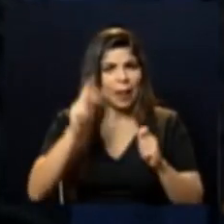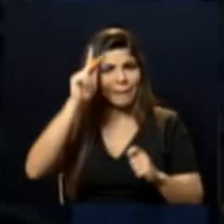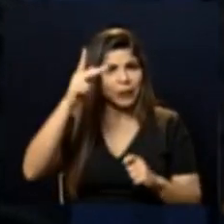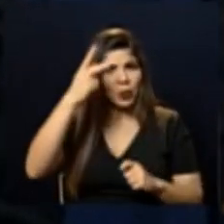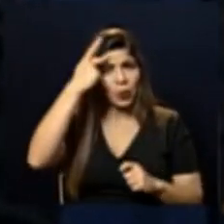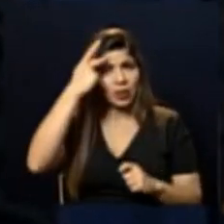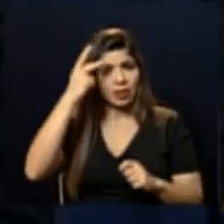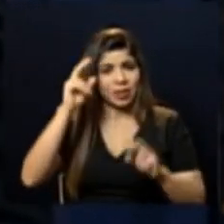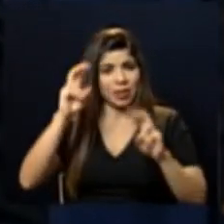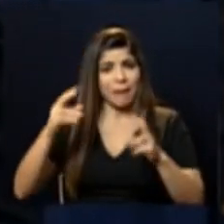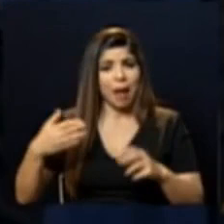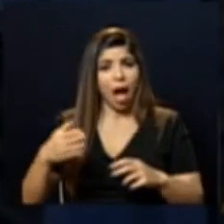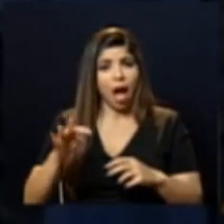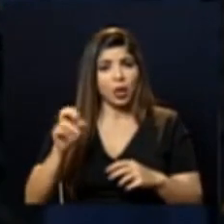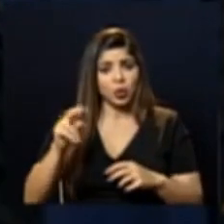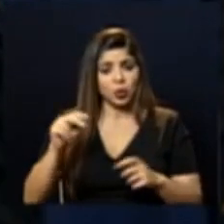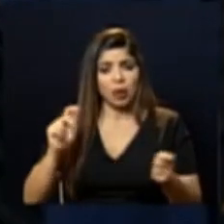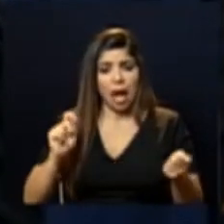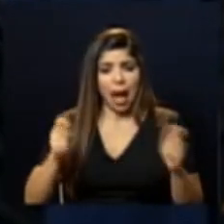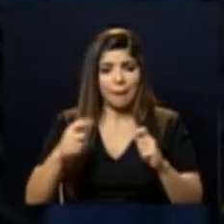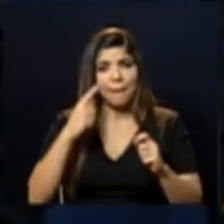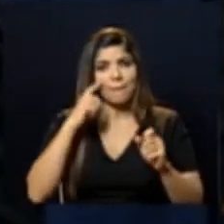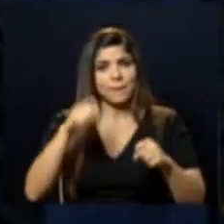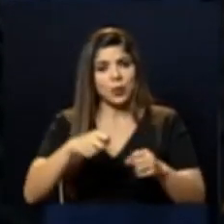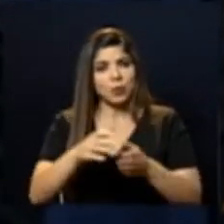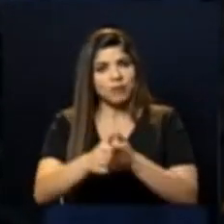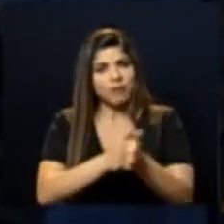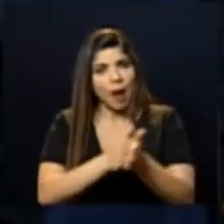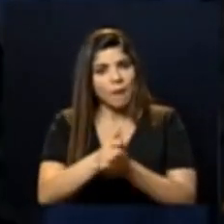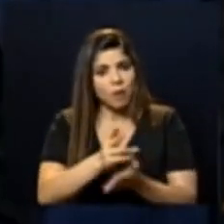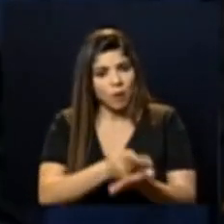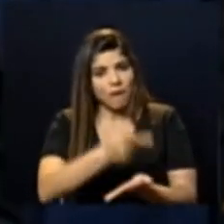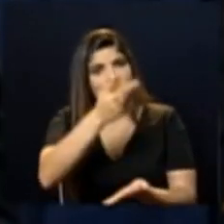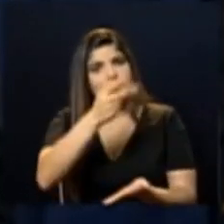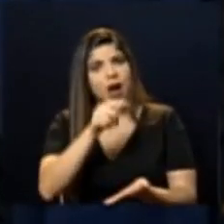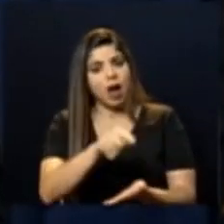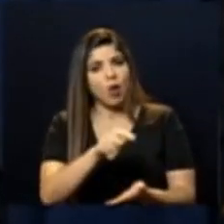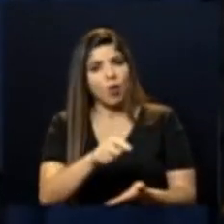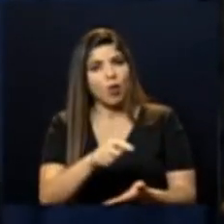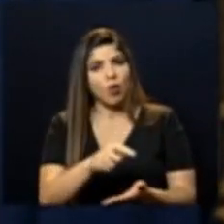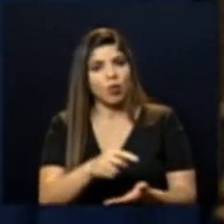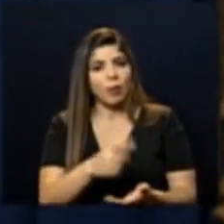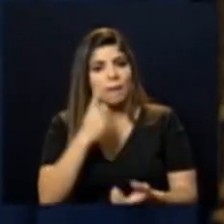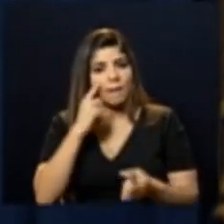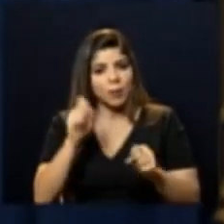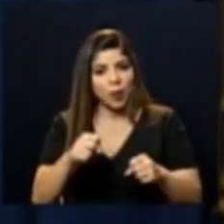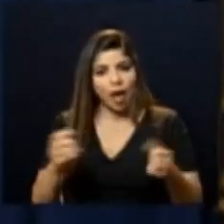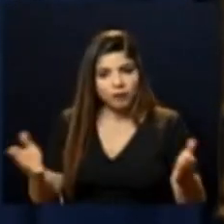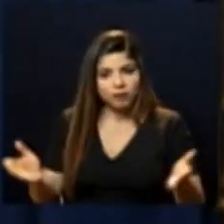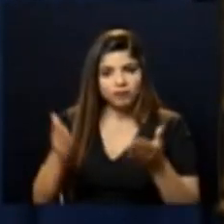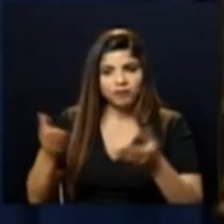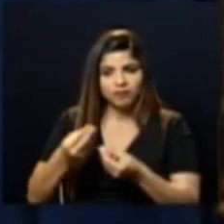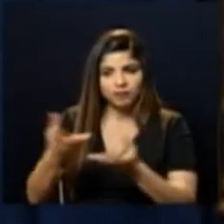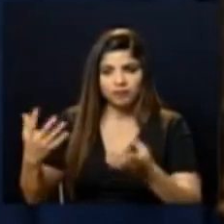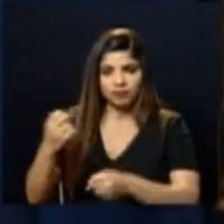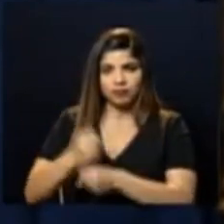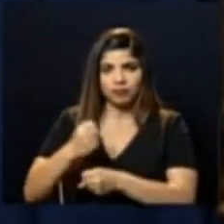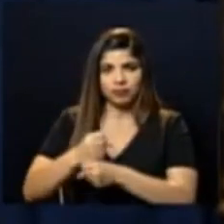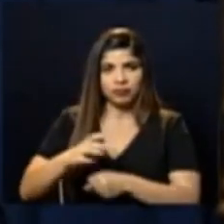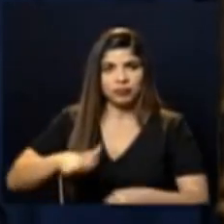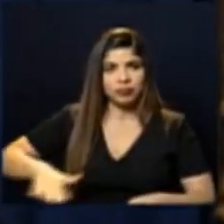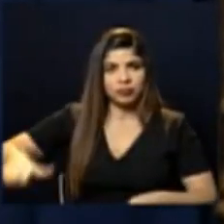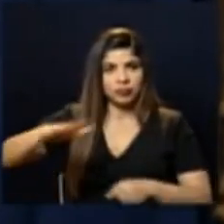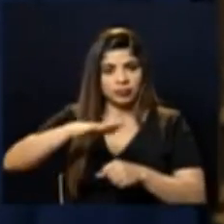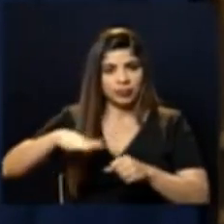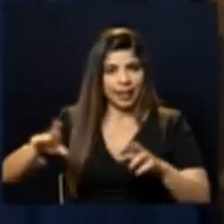política atunera a fin de aprovechar ese valioso recurso para promover empleos en la